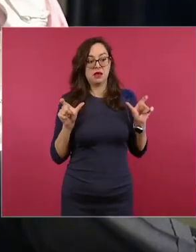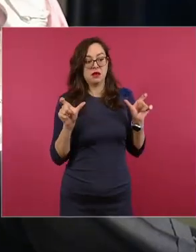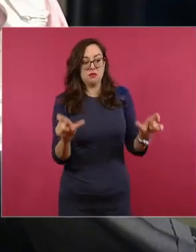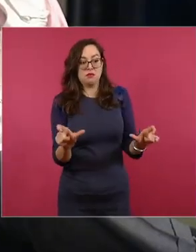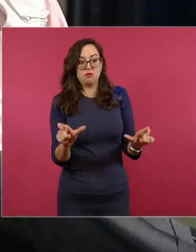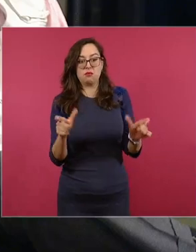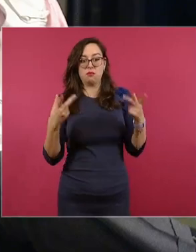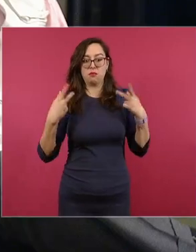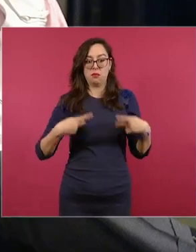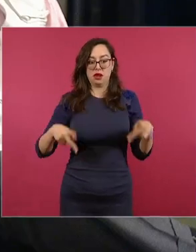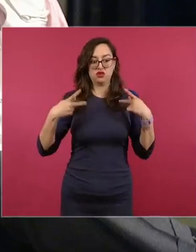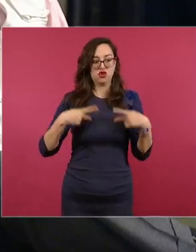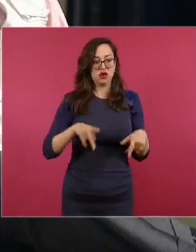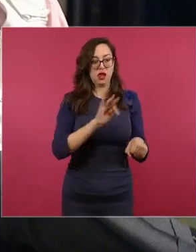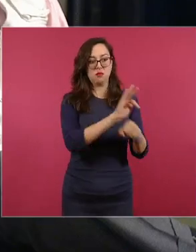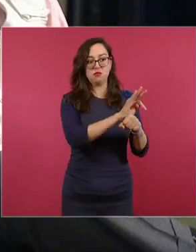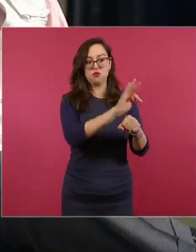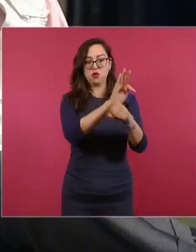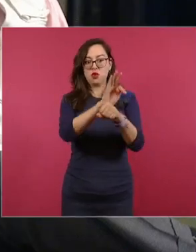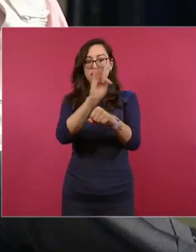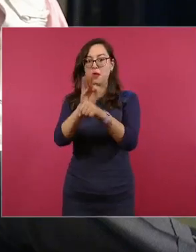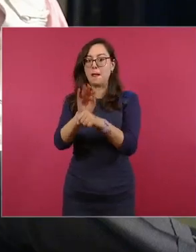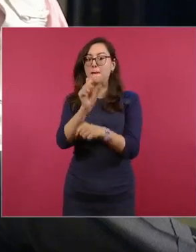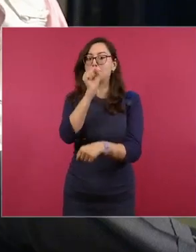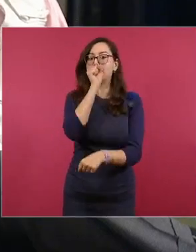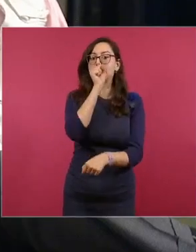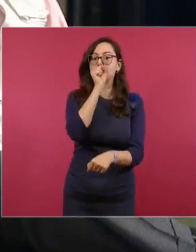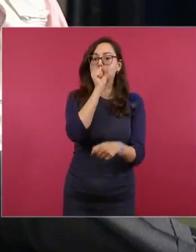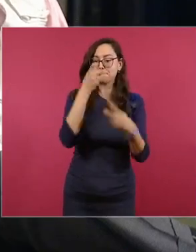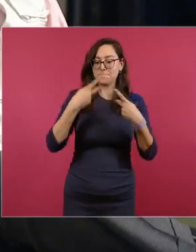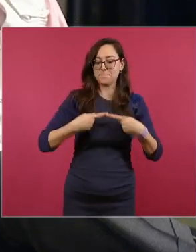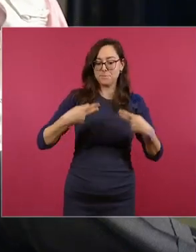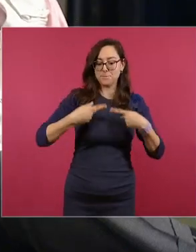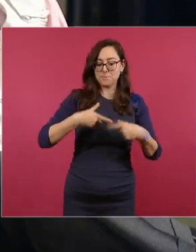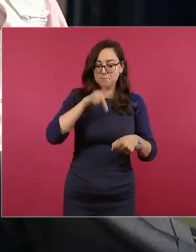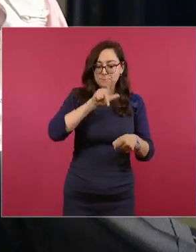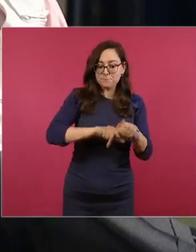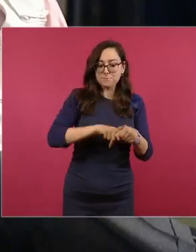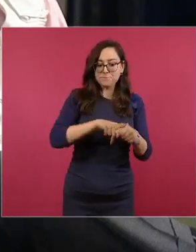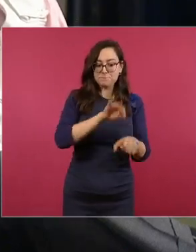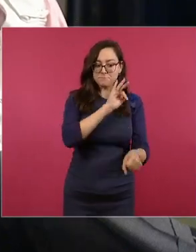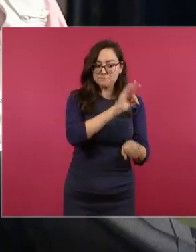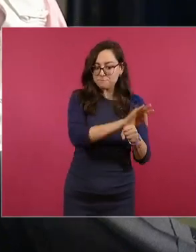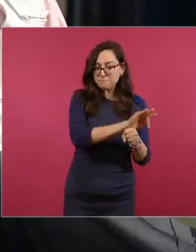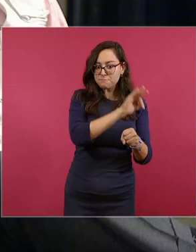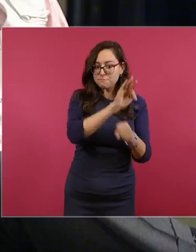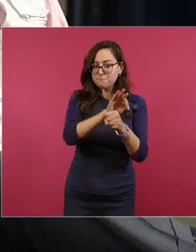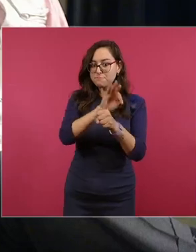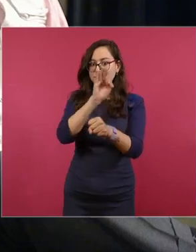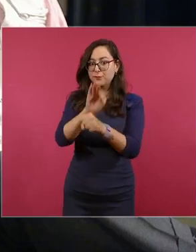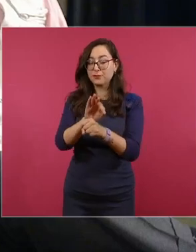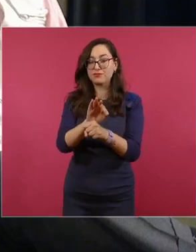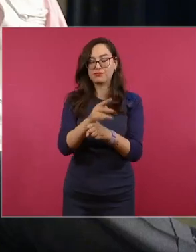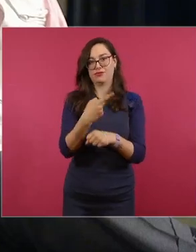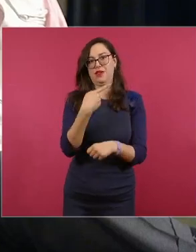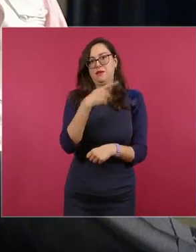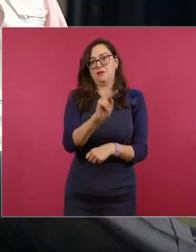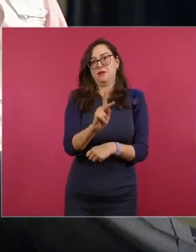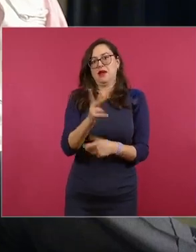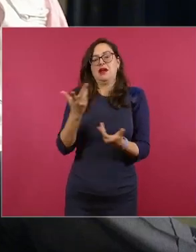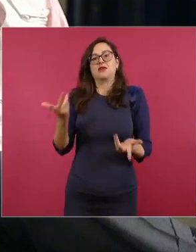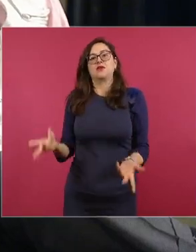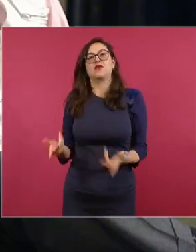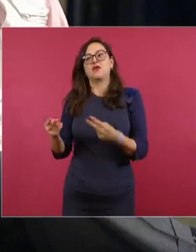protección de los datos personales, y las empresas telefónicas son quizá una de las entidades donde mayormente